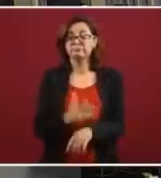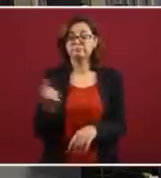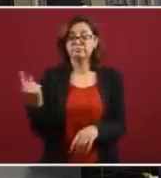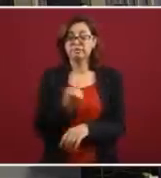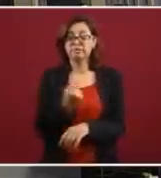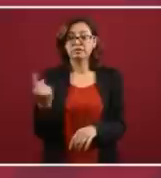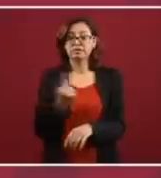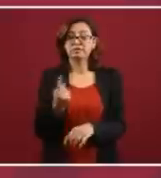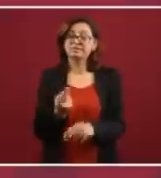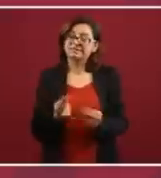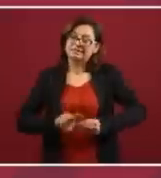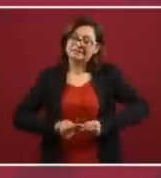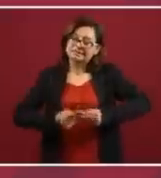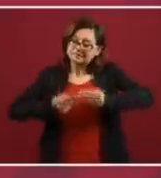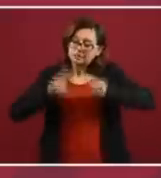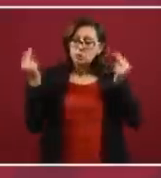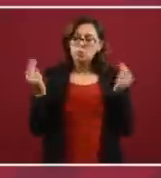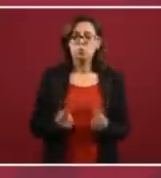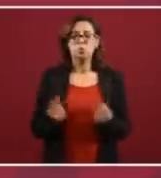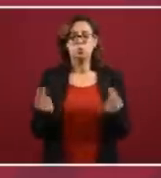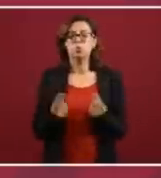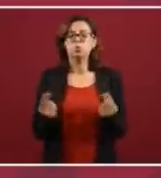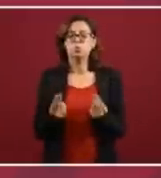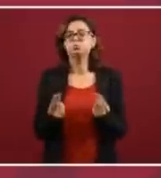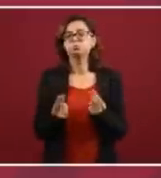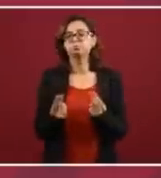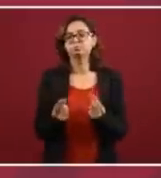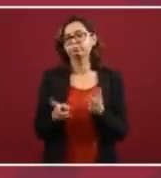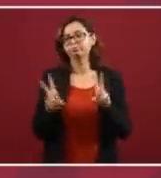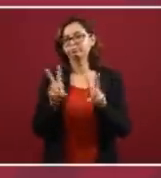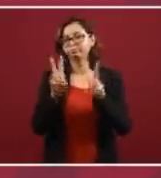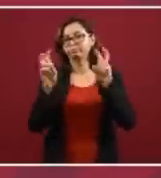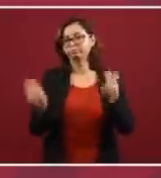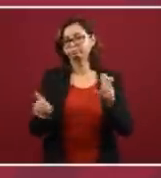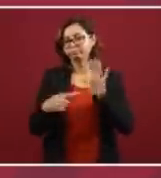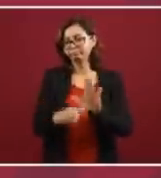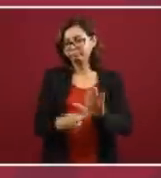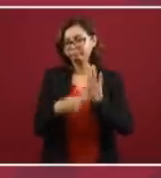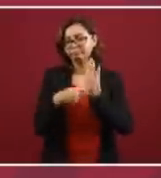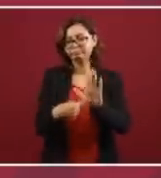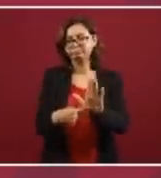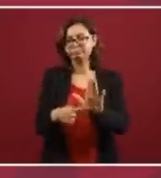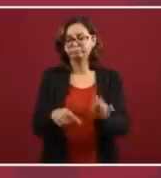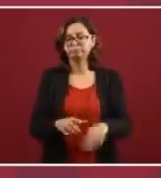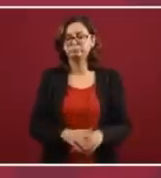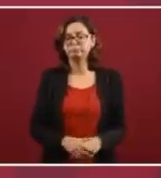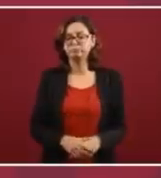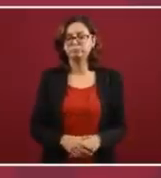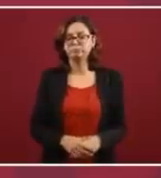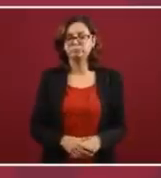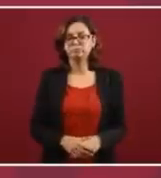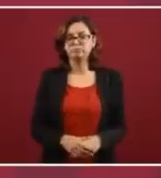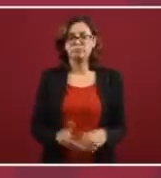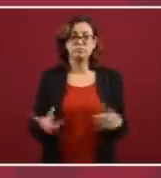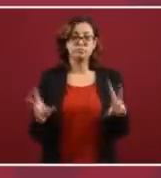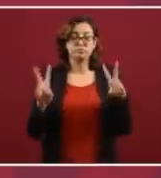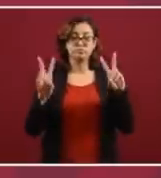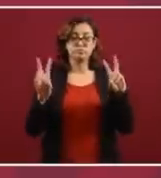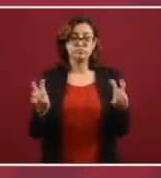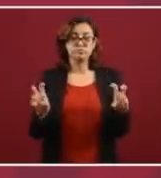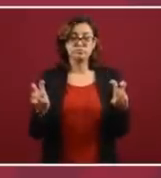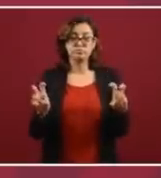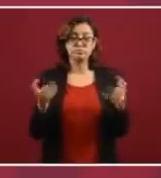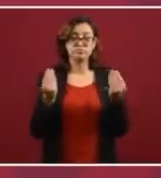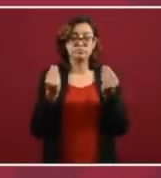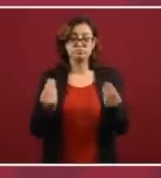lo ameritaba el tema. Es un asunto de